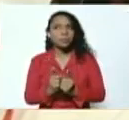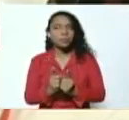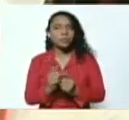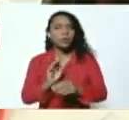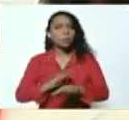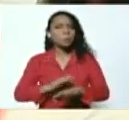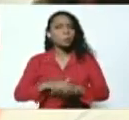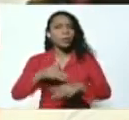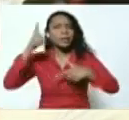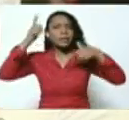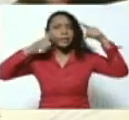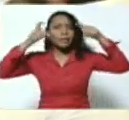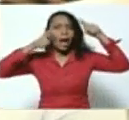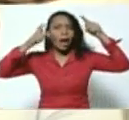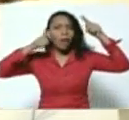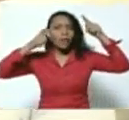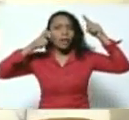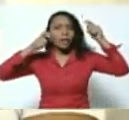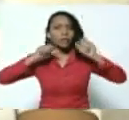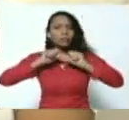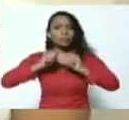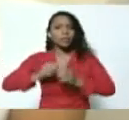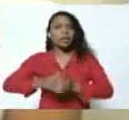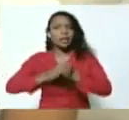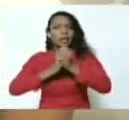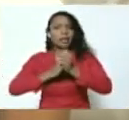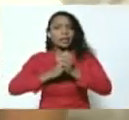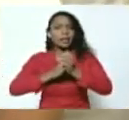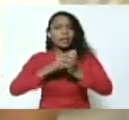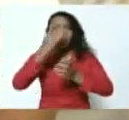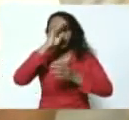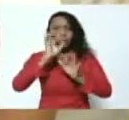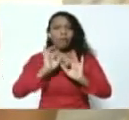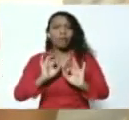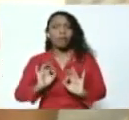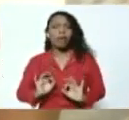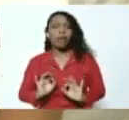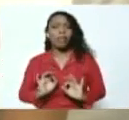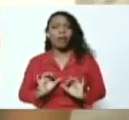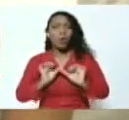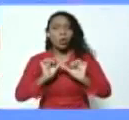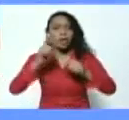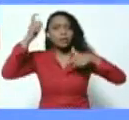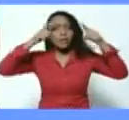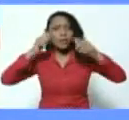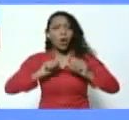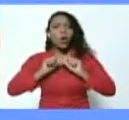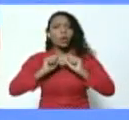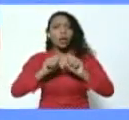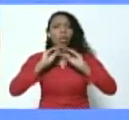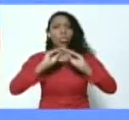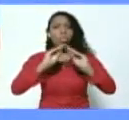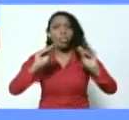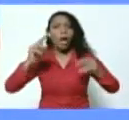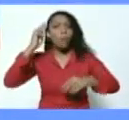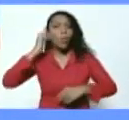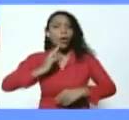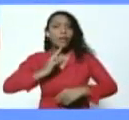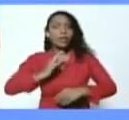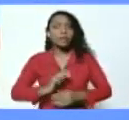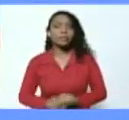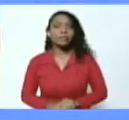Porque Chávez nos sigue convocando, sin duda. Y con Chávez nos sigue convocando Bolívar